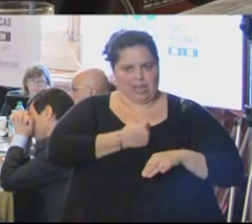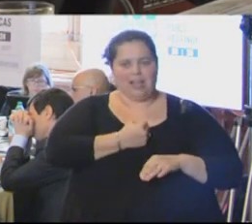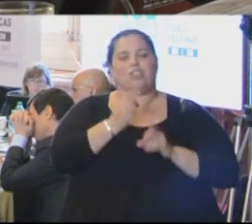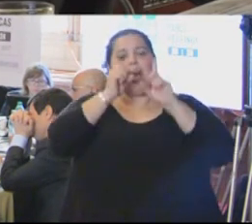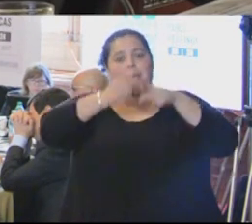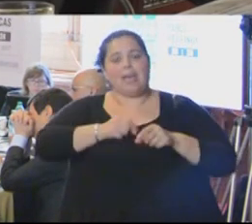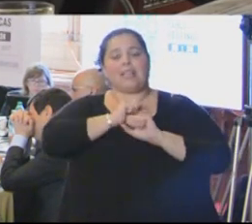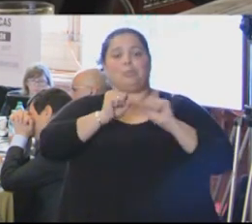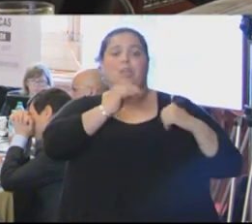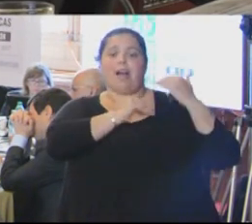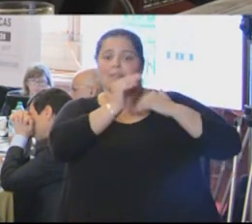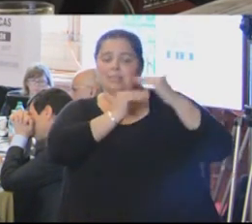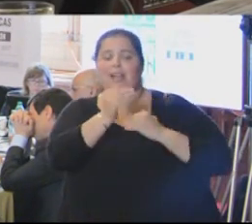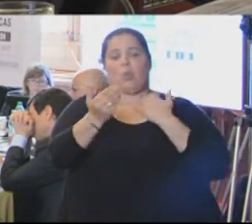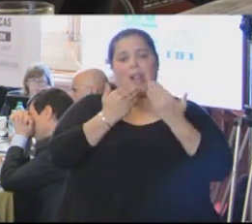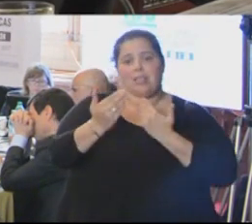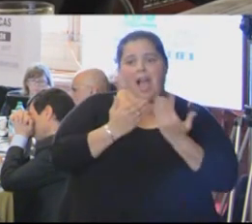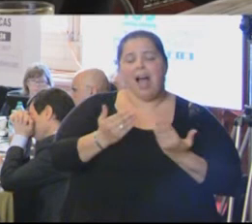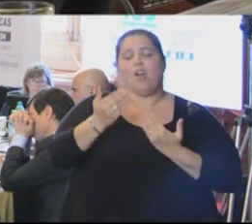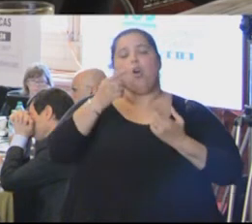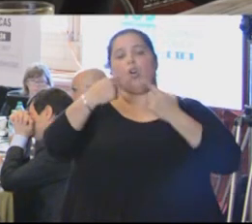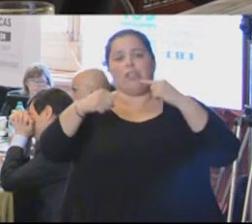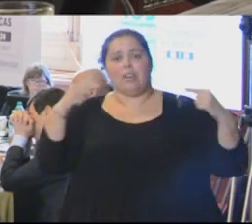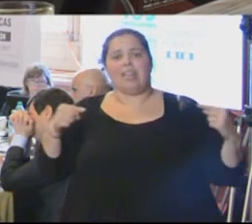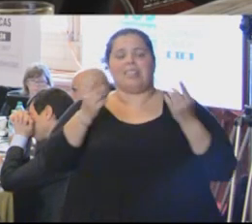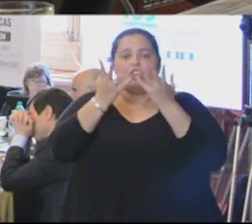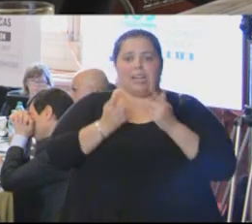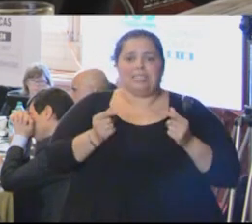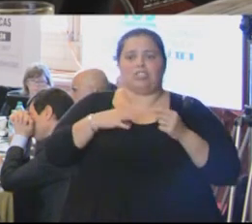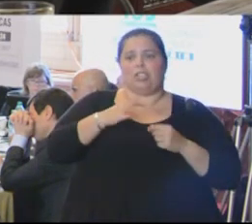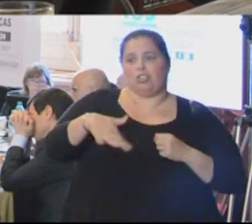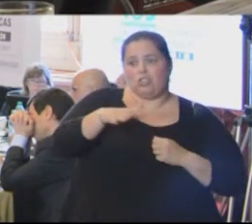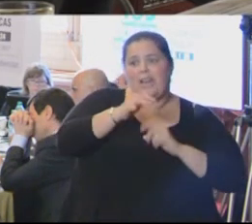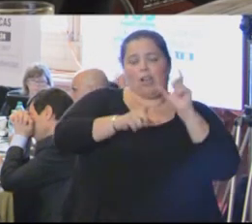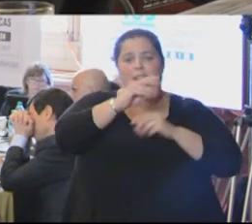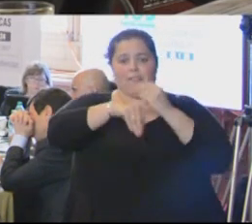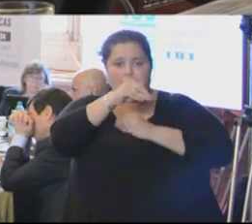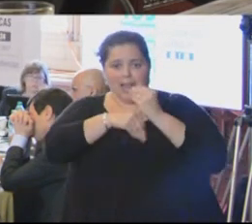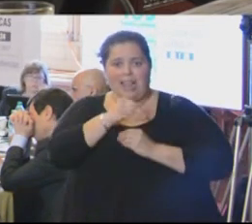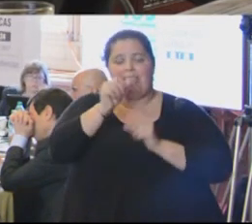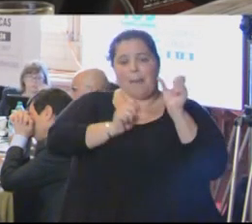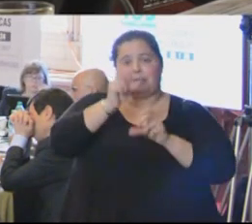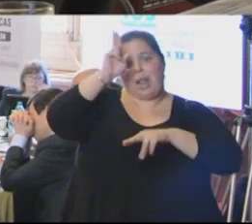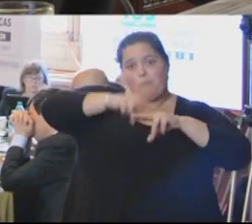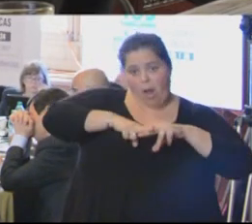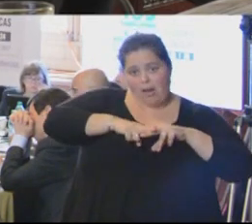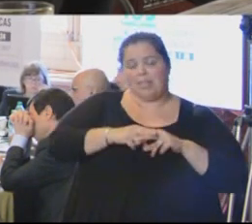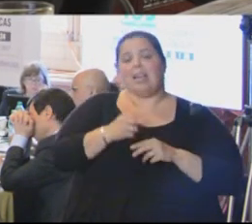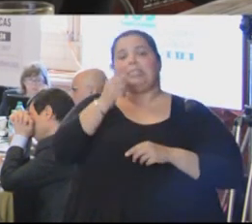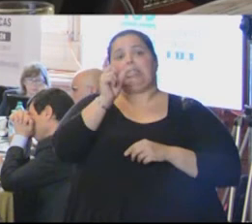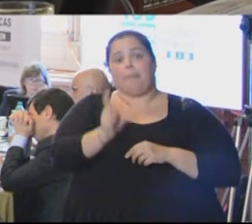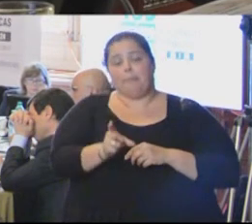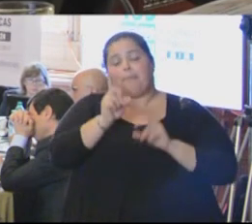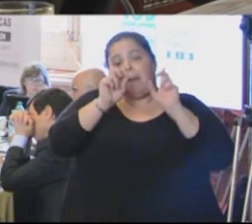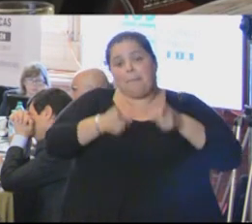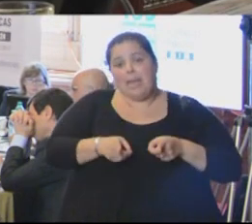diálogo con las organizaciones sociales, con familiares de víctimas de homicidios a defensores de derechos humanos. Muestra de ello, tenemos un plan de